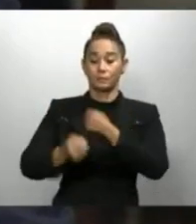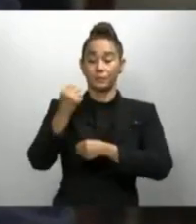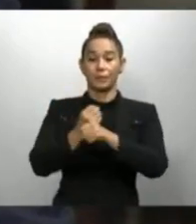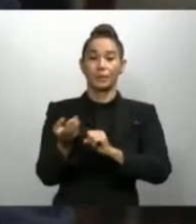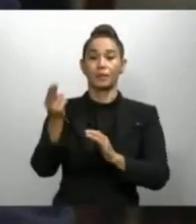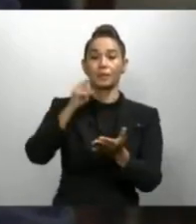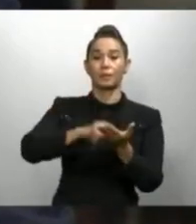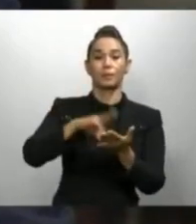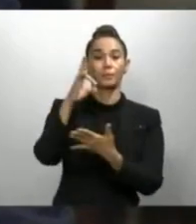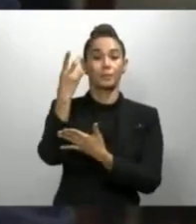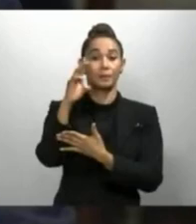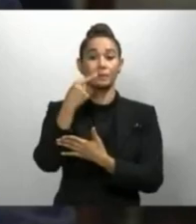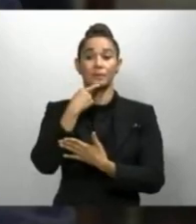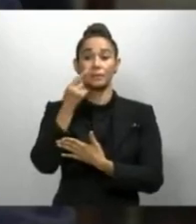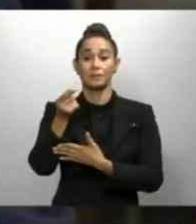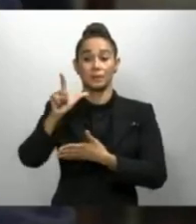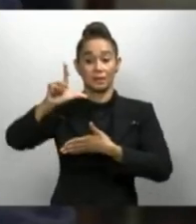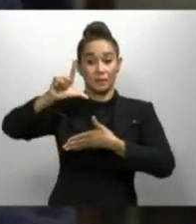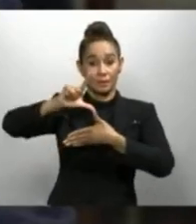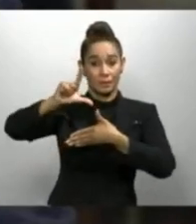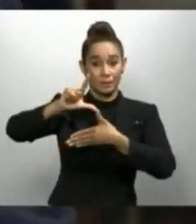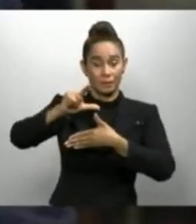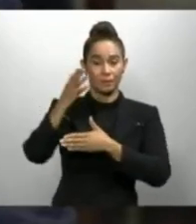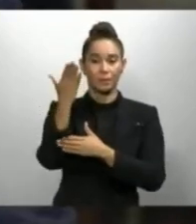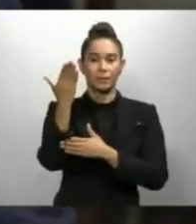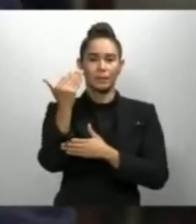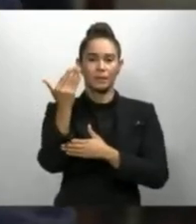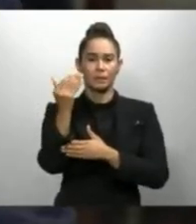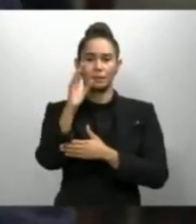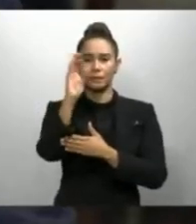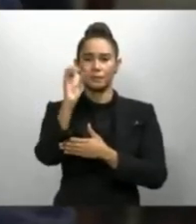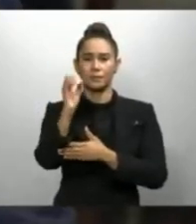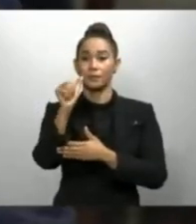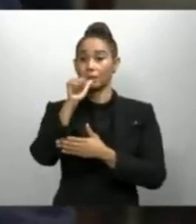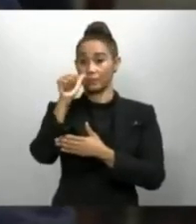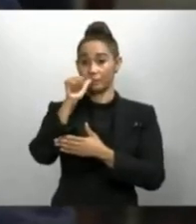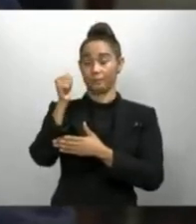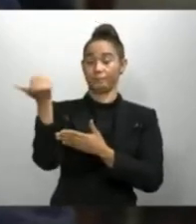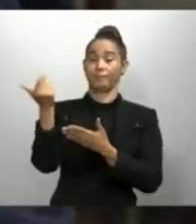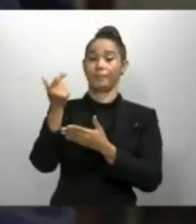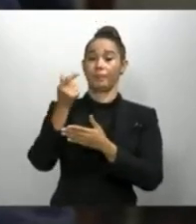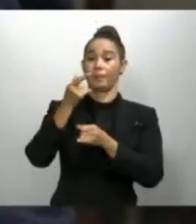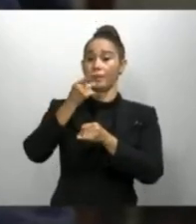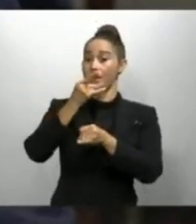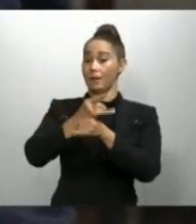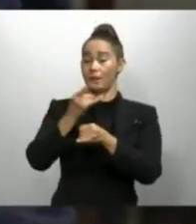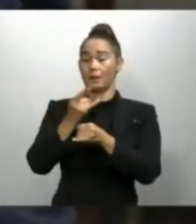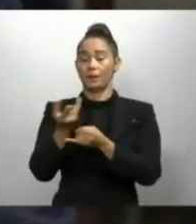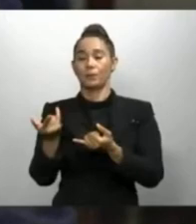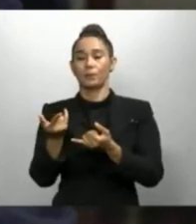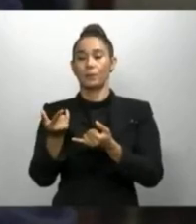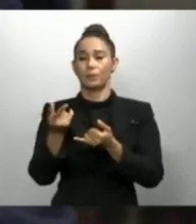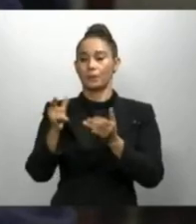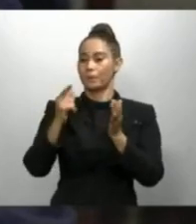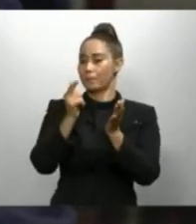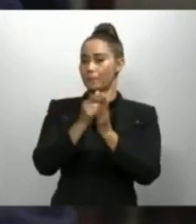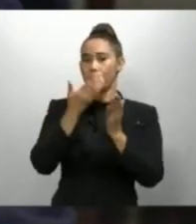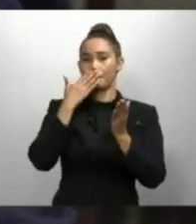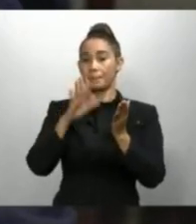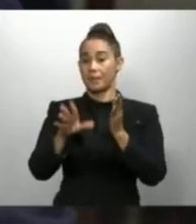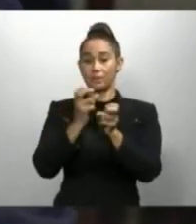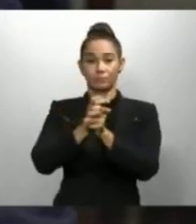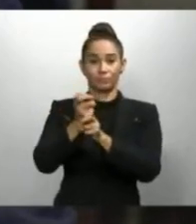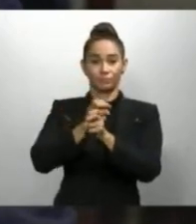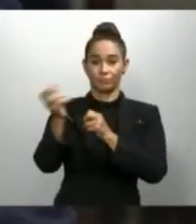se alertaba que en América Latina el 15% de las bebidas alcohólicas consumidas eran ilegales,